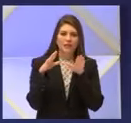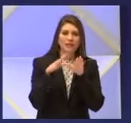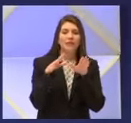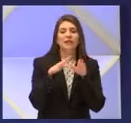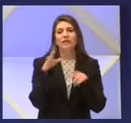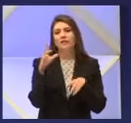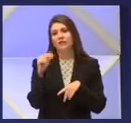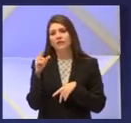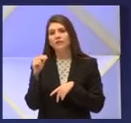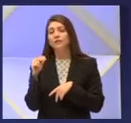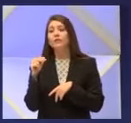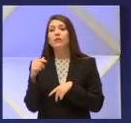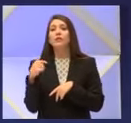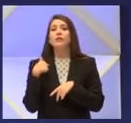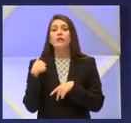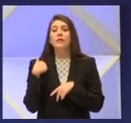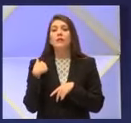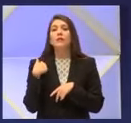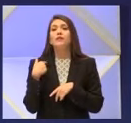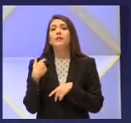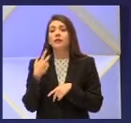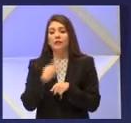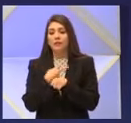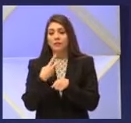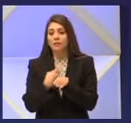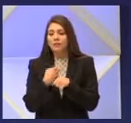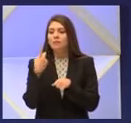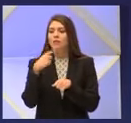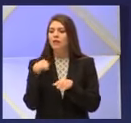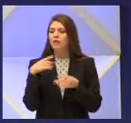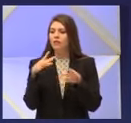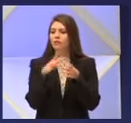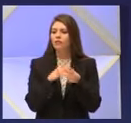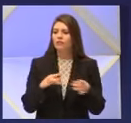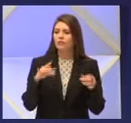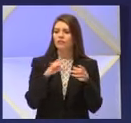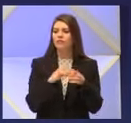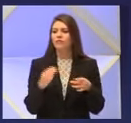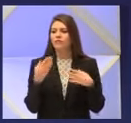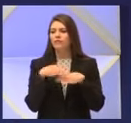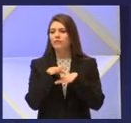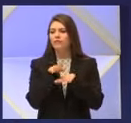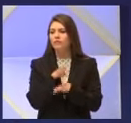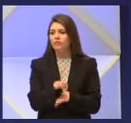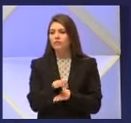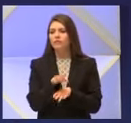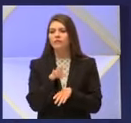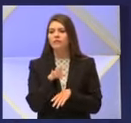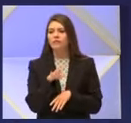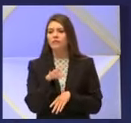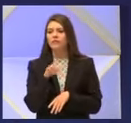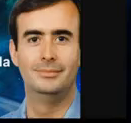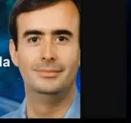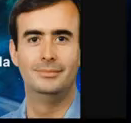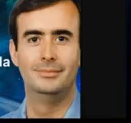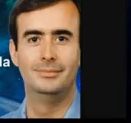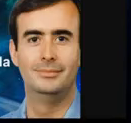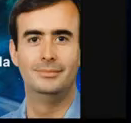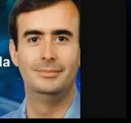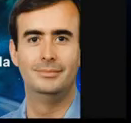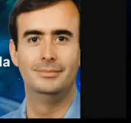se me pidió asistir y platicarles un poco sobre los viajes espaciales